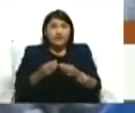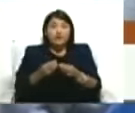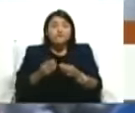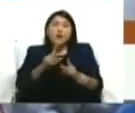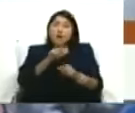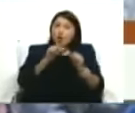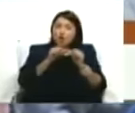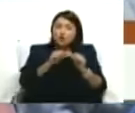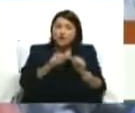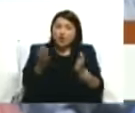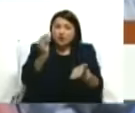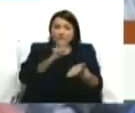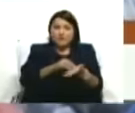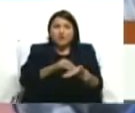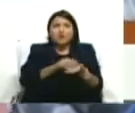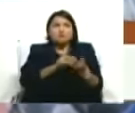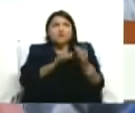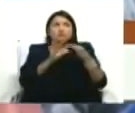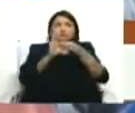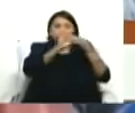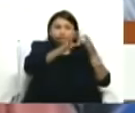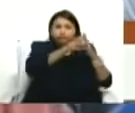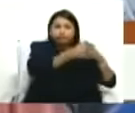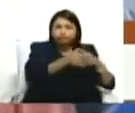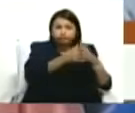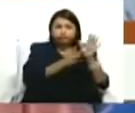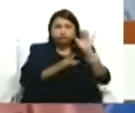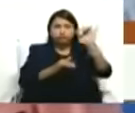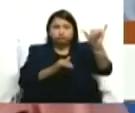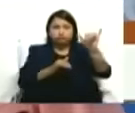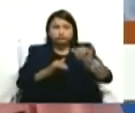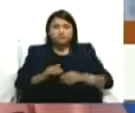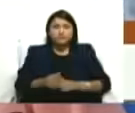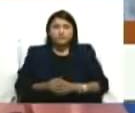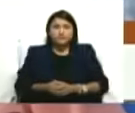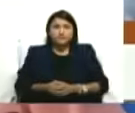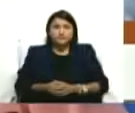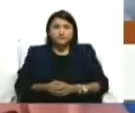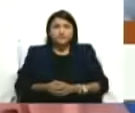andanzas entreguistas, apátridas y criminales.